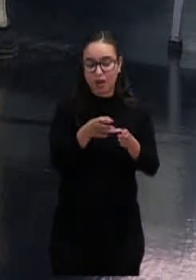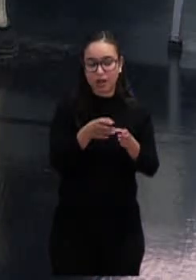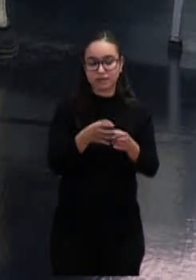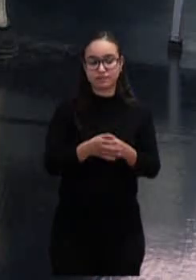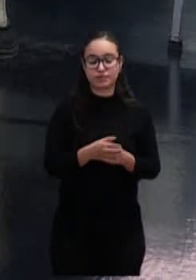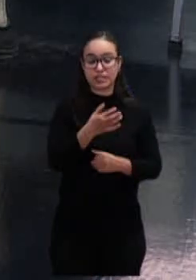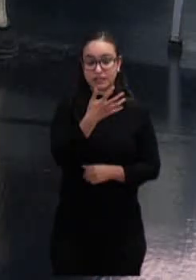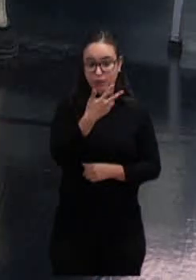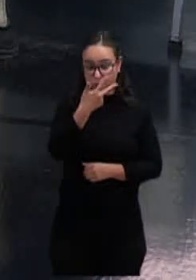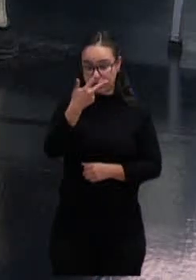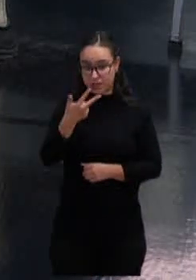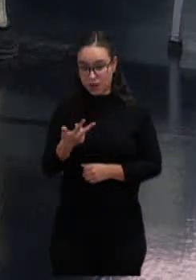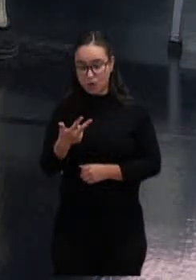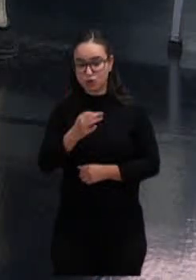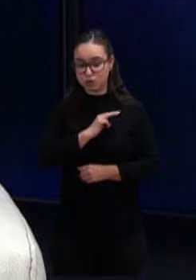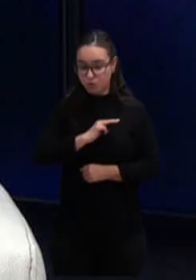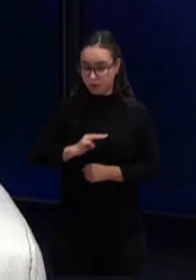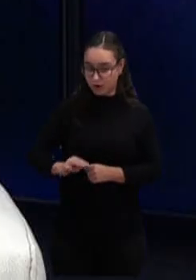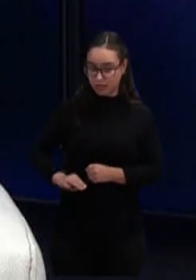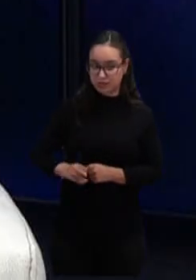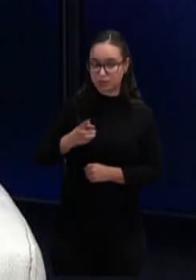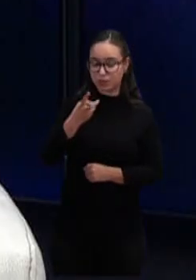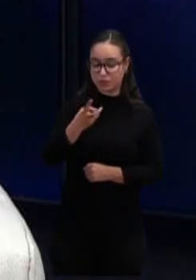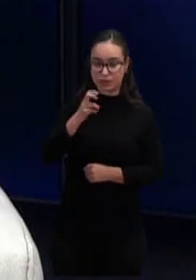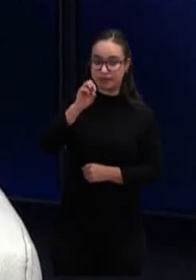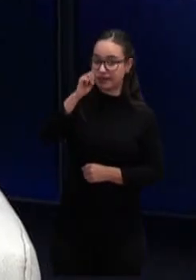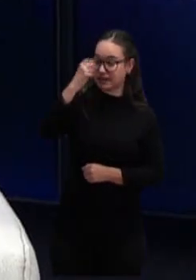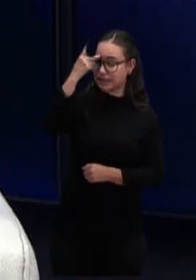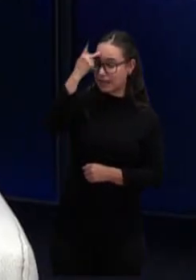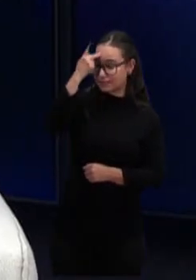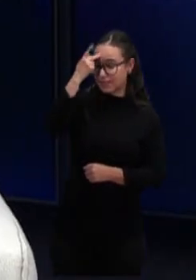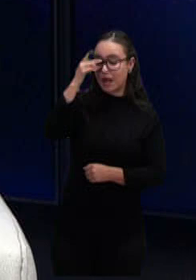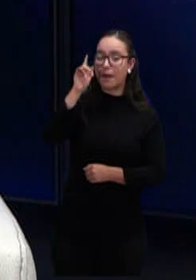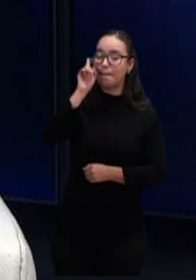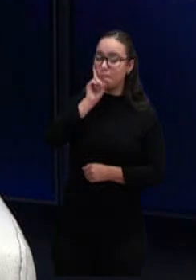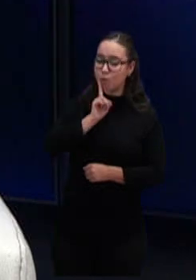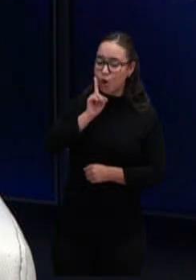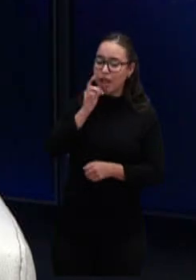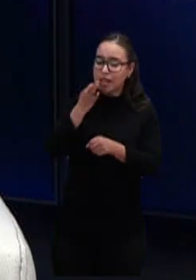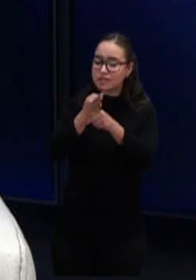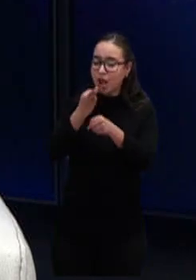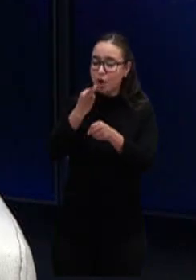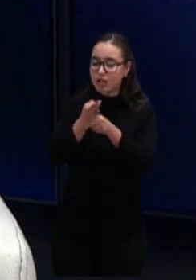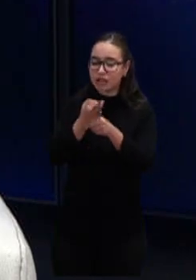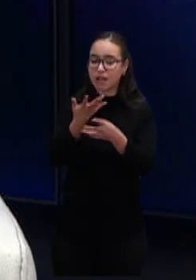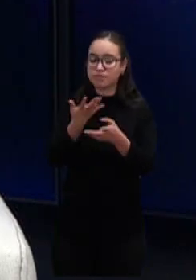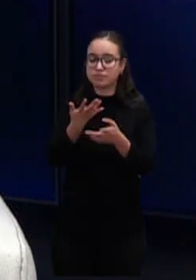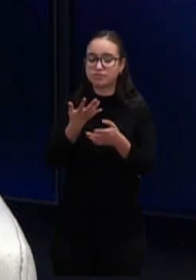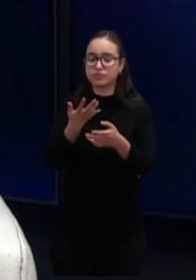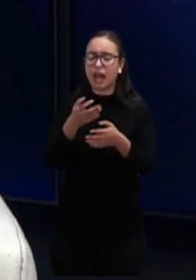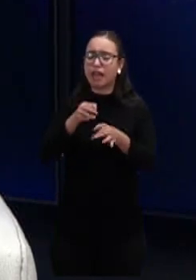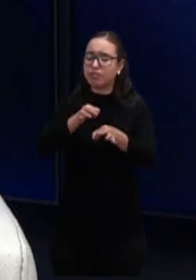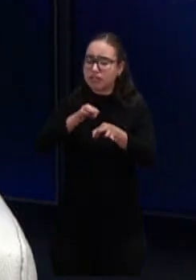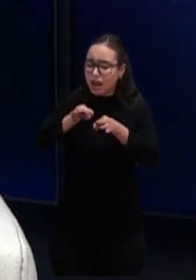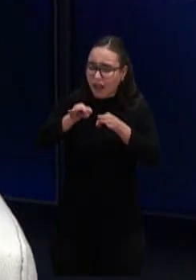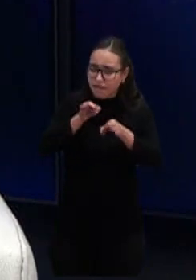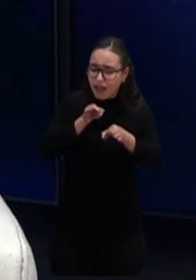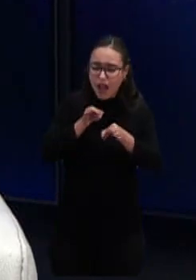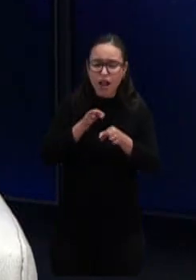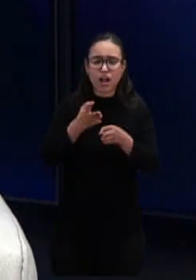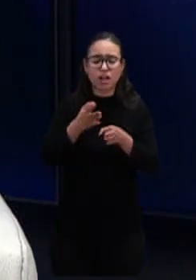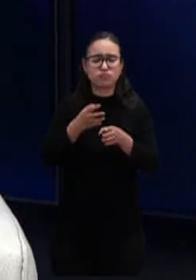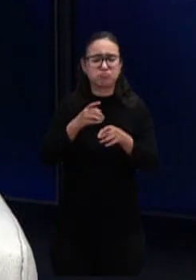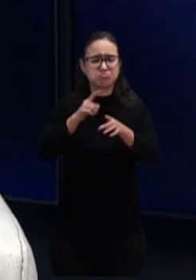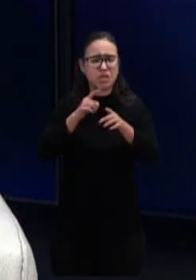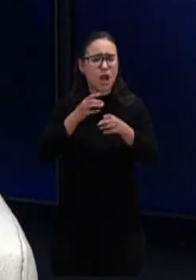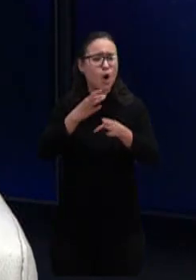los 57 restantes de san luís potosí hay mujeres que en este momento están elaborando que están trabajando que están maquillando